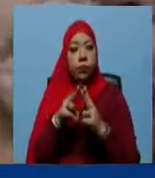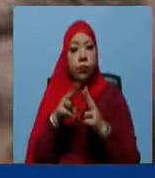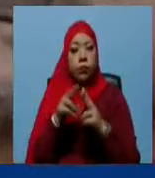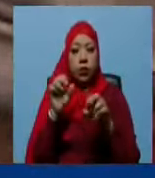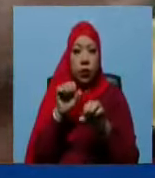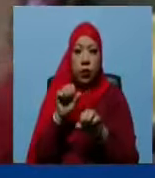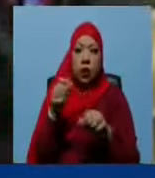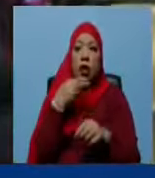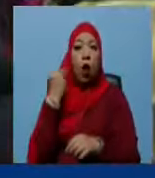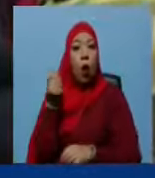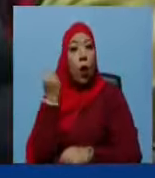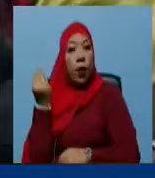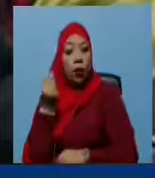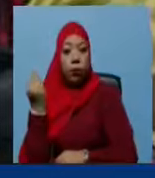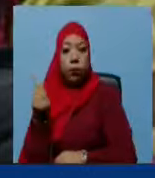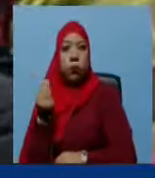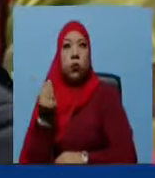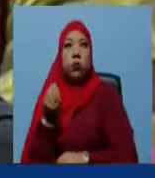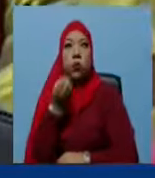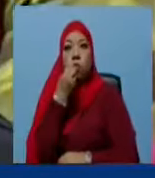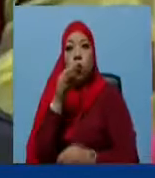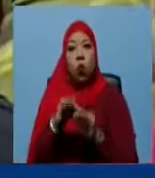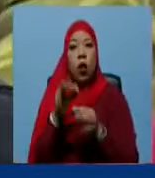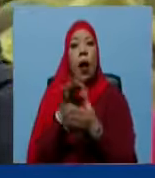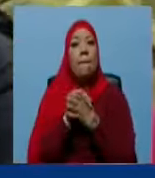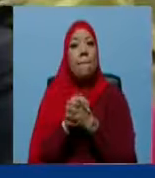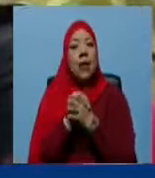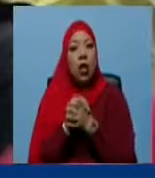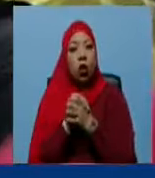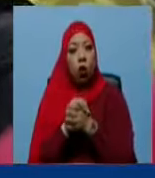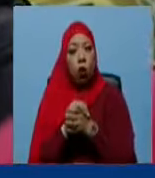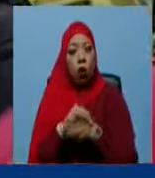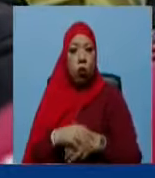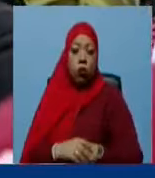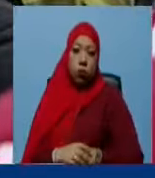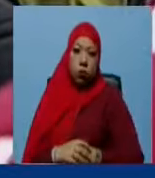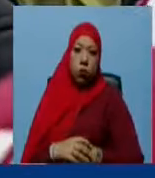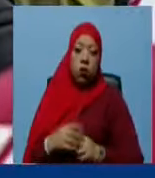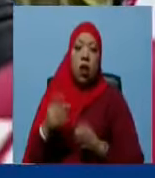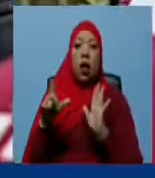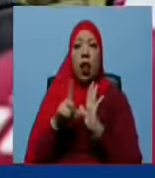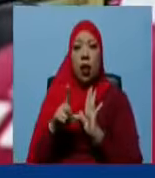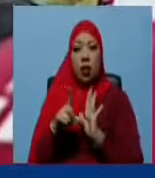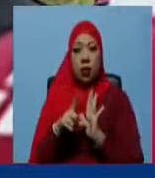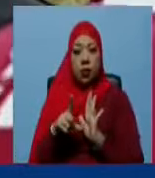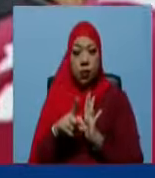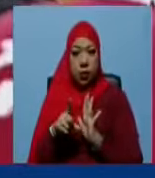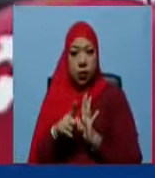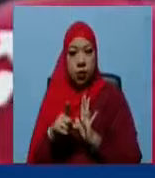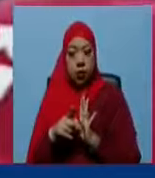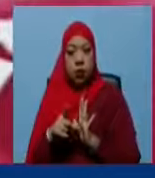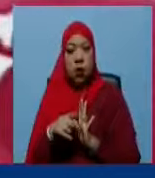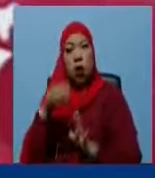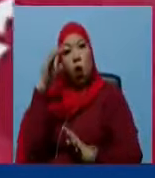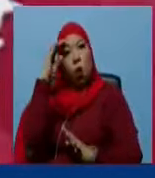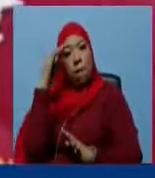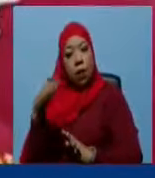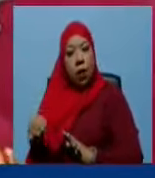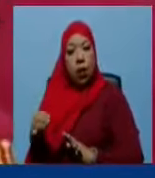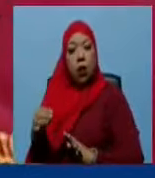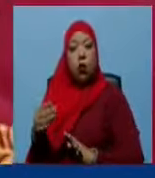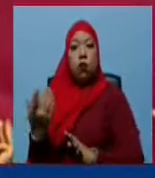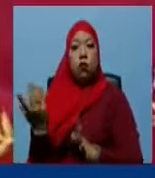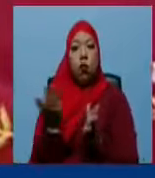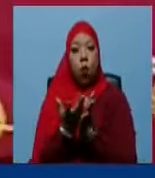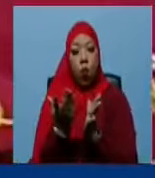temprano tuvieron la gran fortuna de ser sus compañeros en el liceo, en la academia militar, en